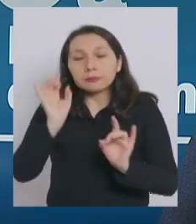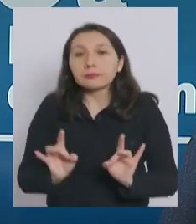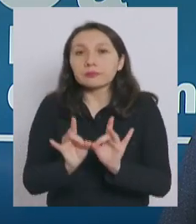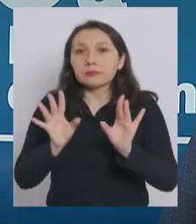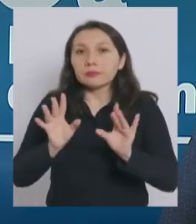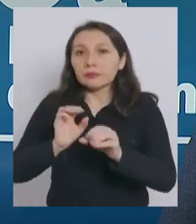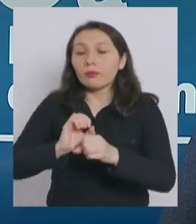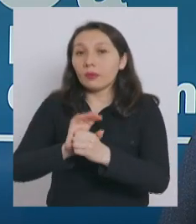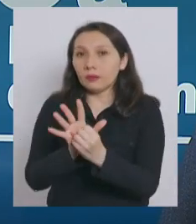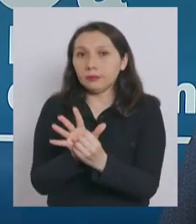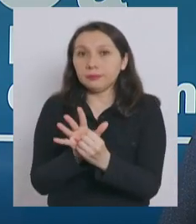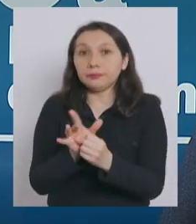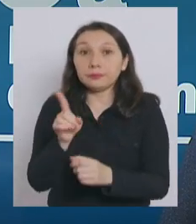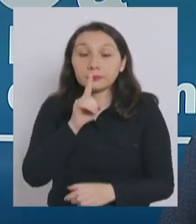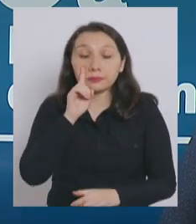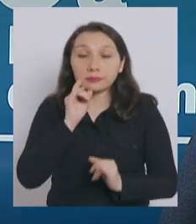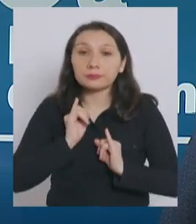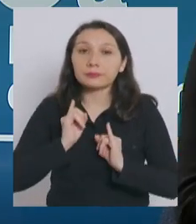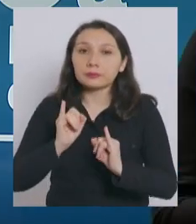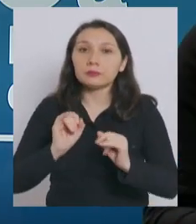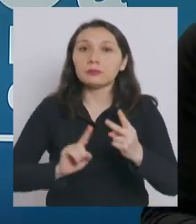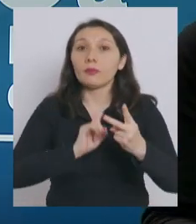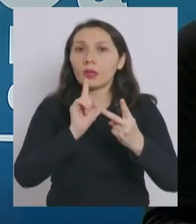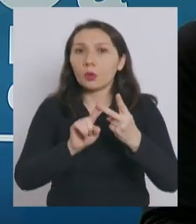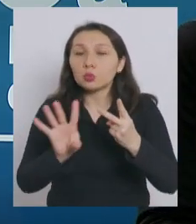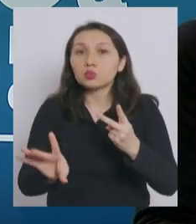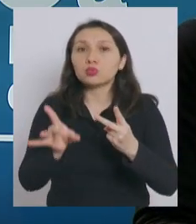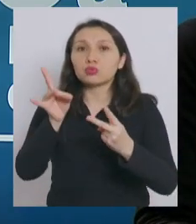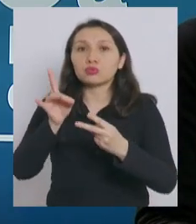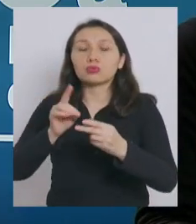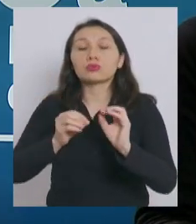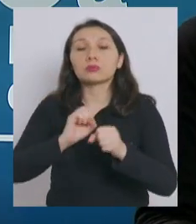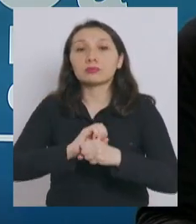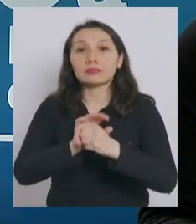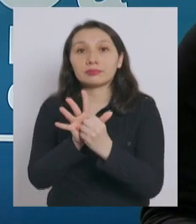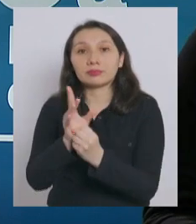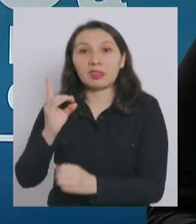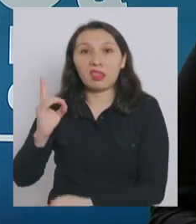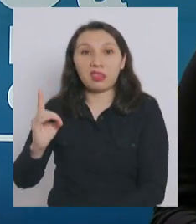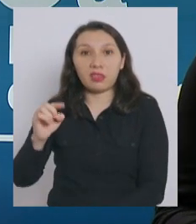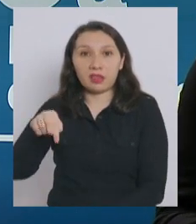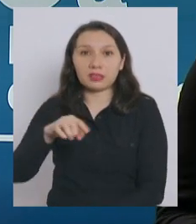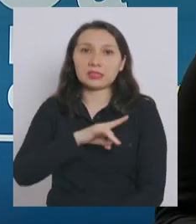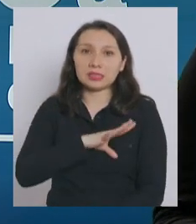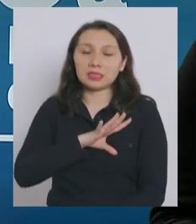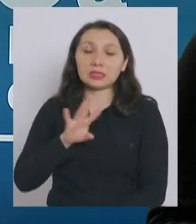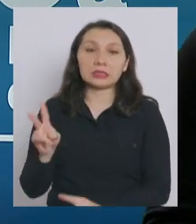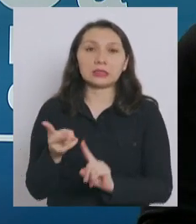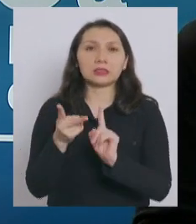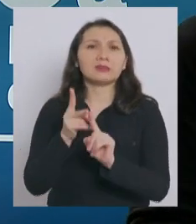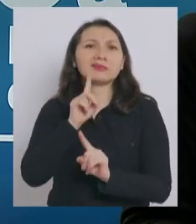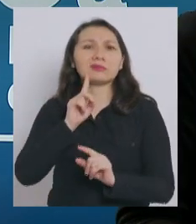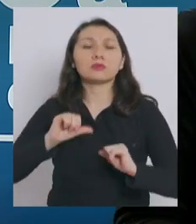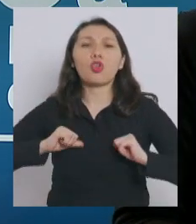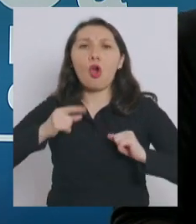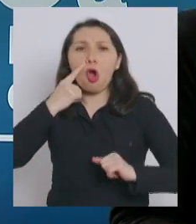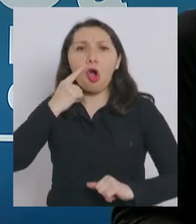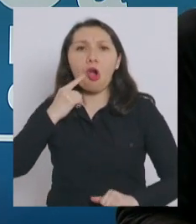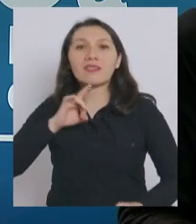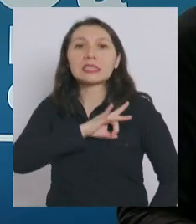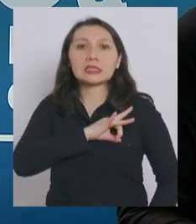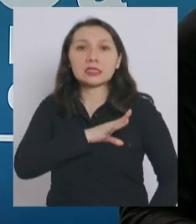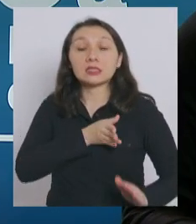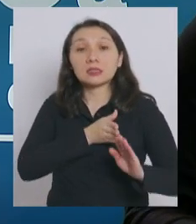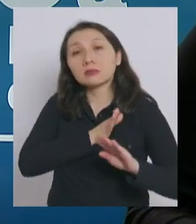en ese sentido quiero informar un segundo hallazgo de variante delta en nuestro país se trata de un joven chileno que había